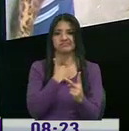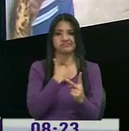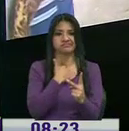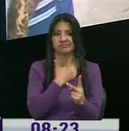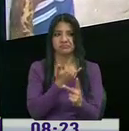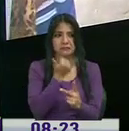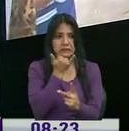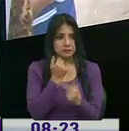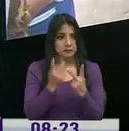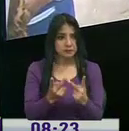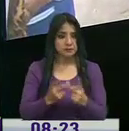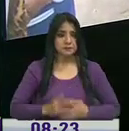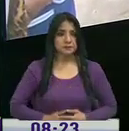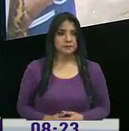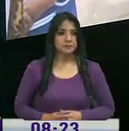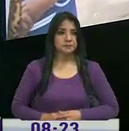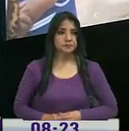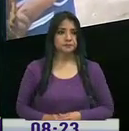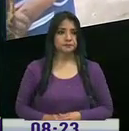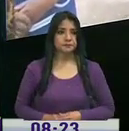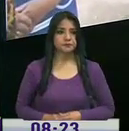Adelante contigo, Sofía.